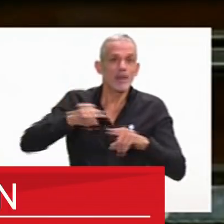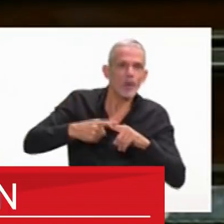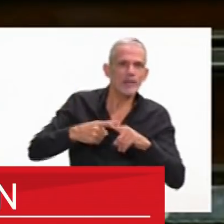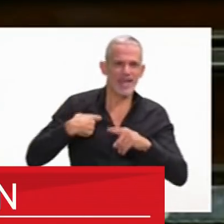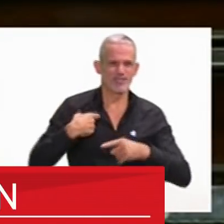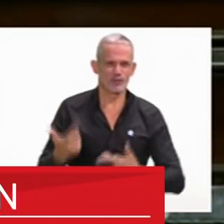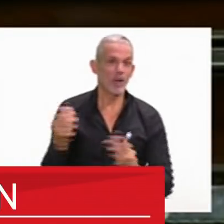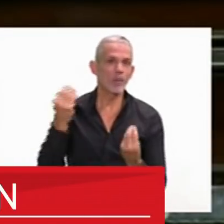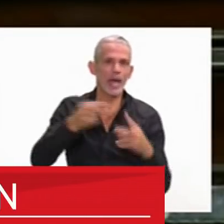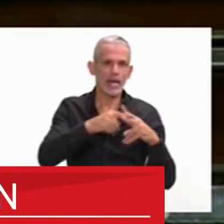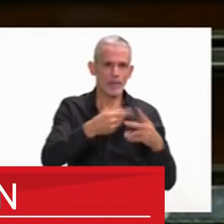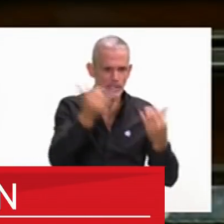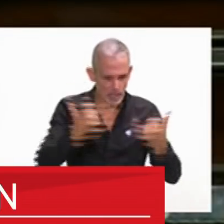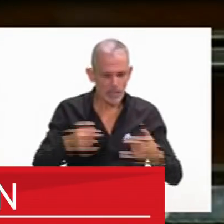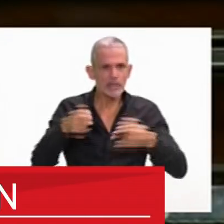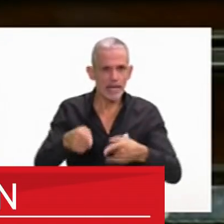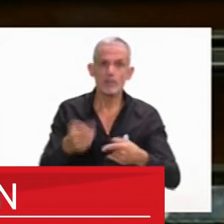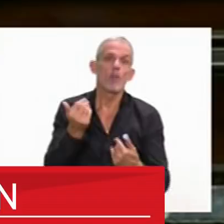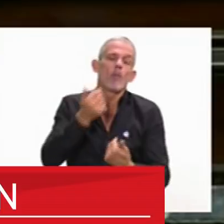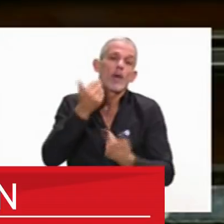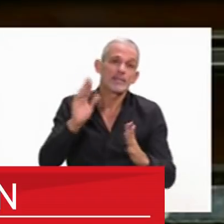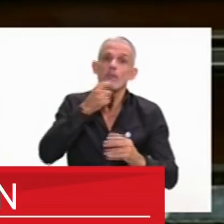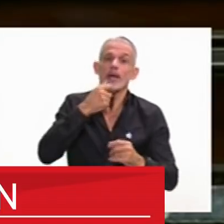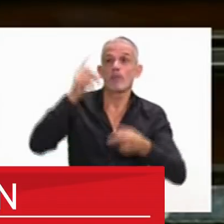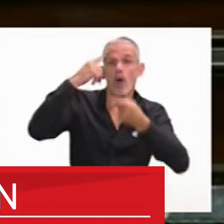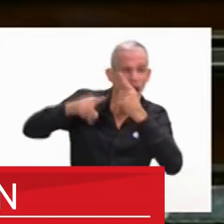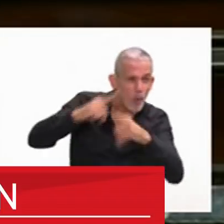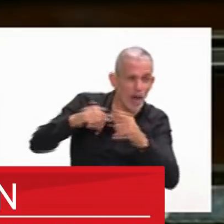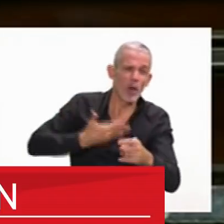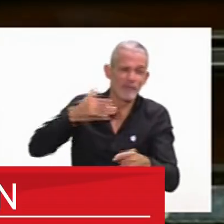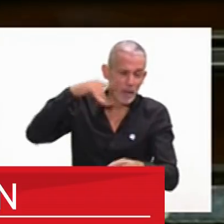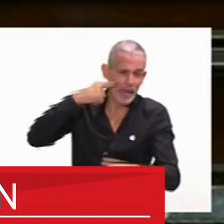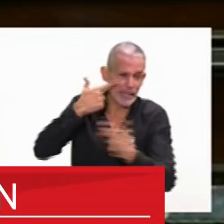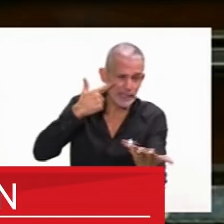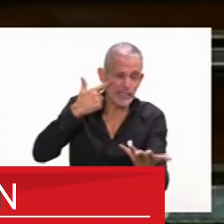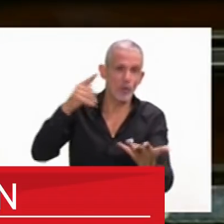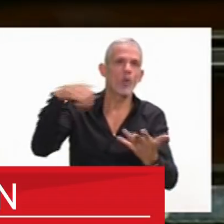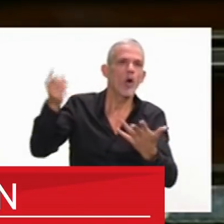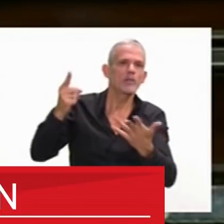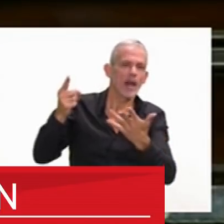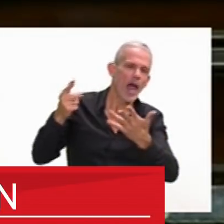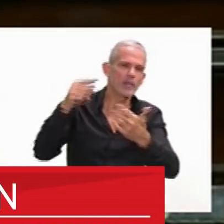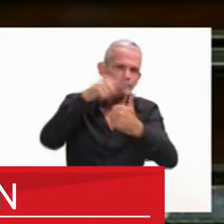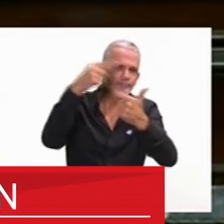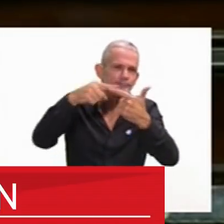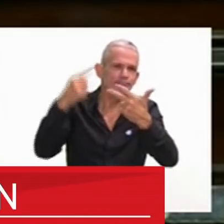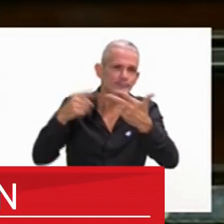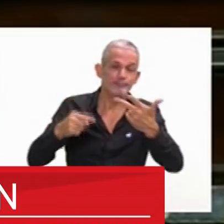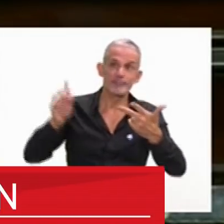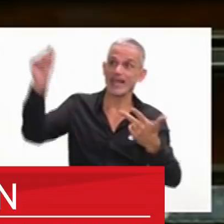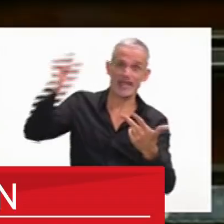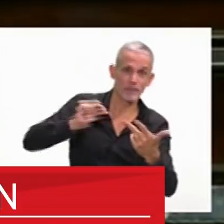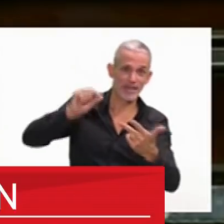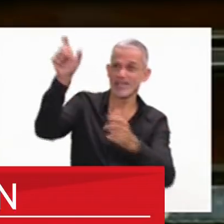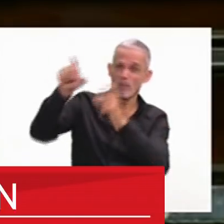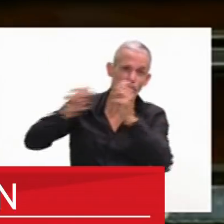ya que esas herramientas, como puede ser un acuerdo con el fondo o cualquier otra circunstancia de acreedores que nos